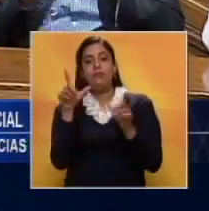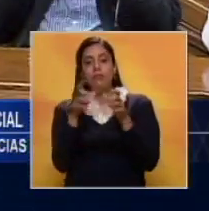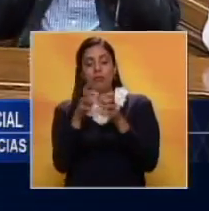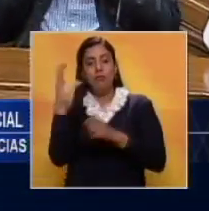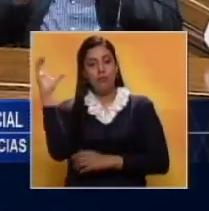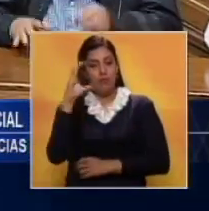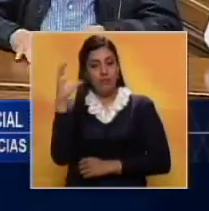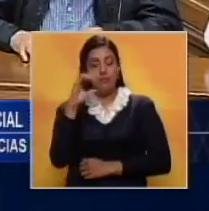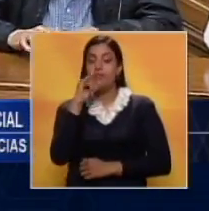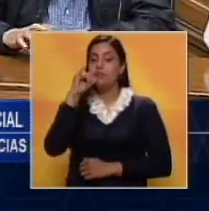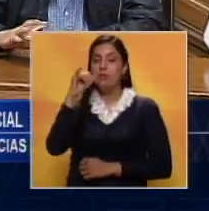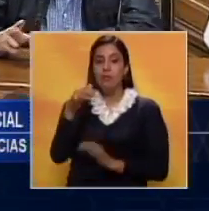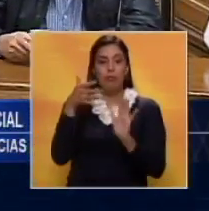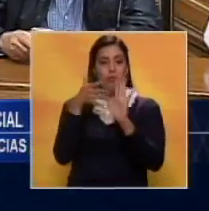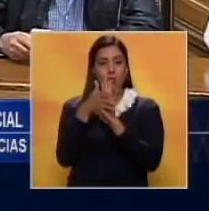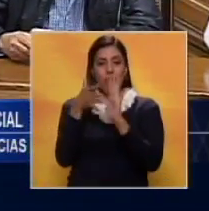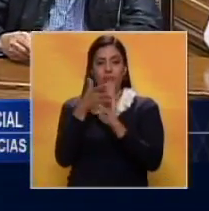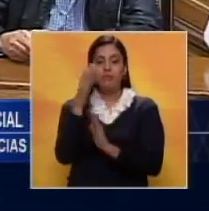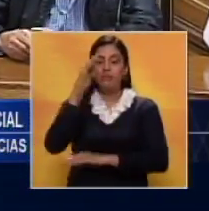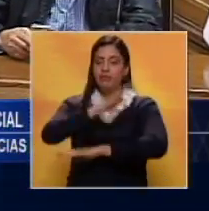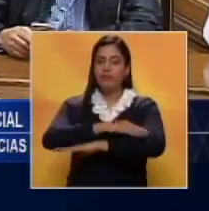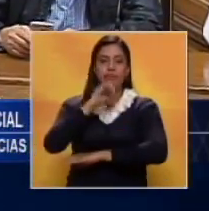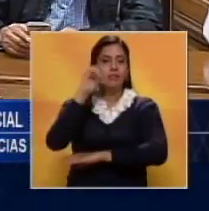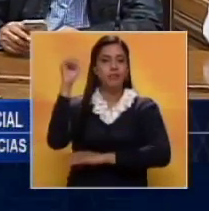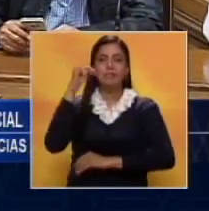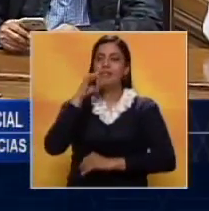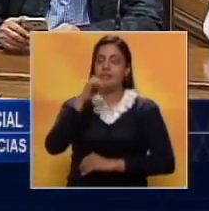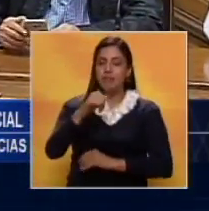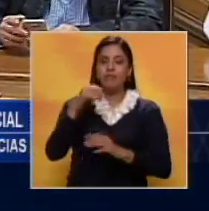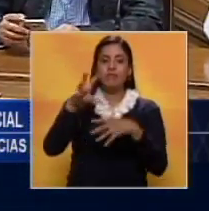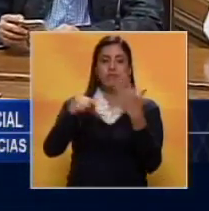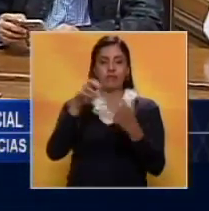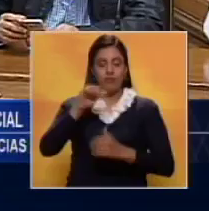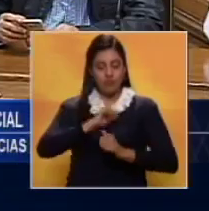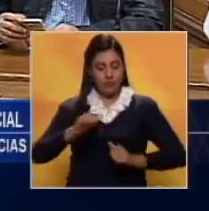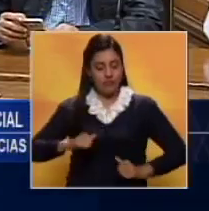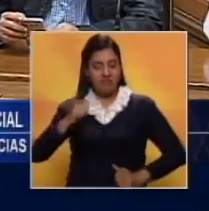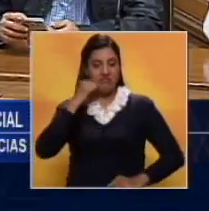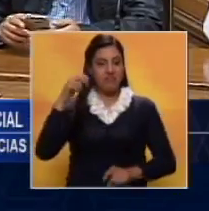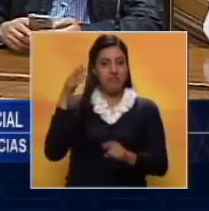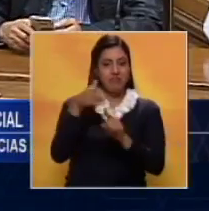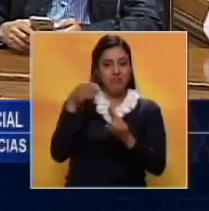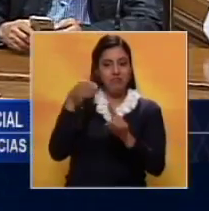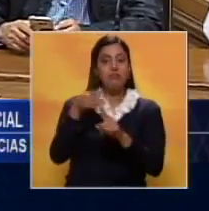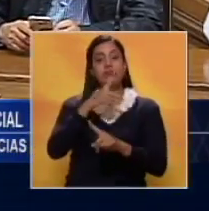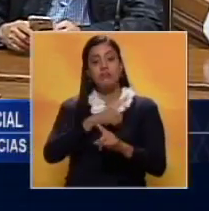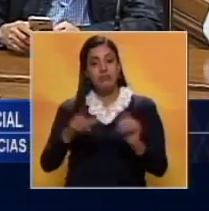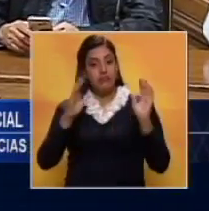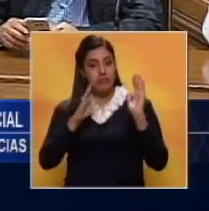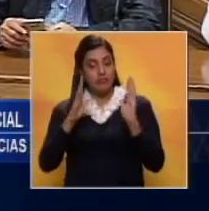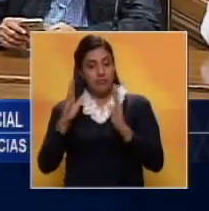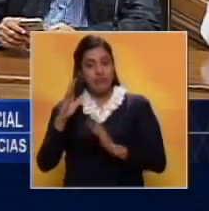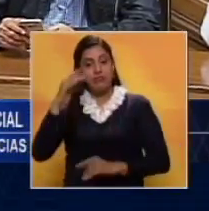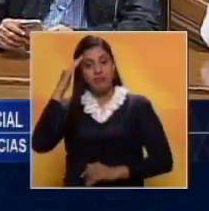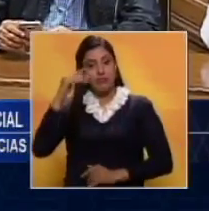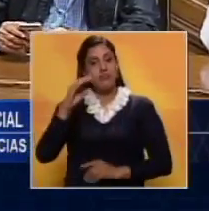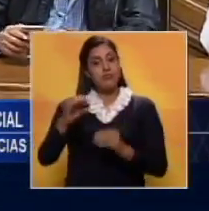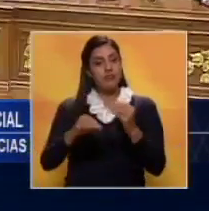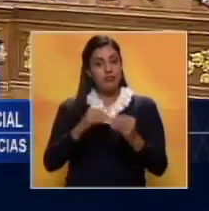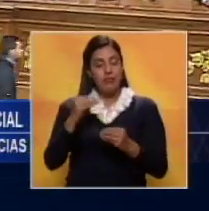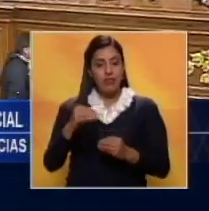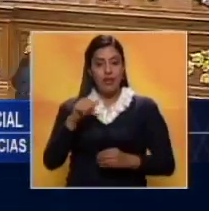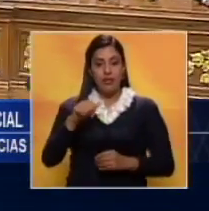de Caracas denuncias sobre la actuación de los cuerpos de seguridad del Estado y también de grupos civiles armados